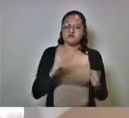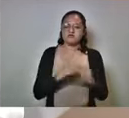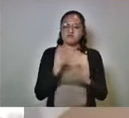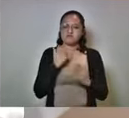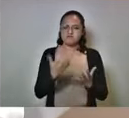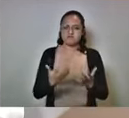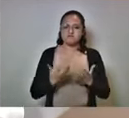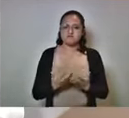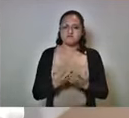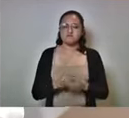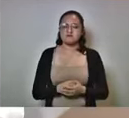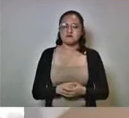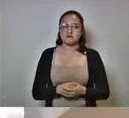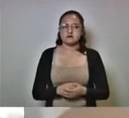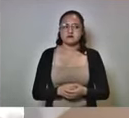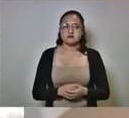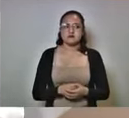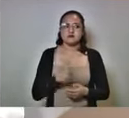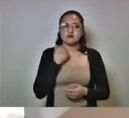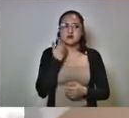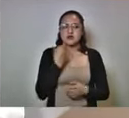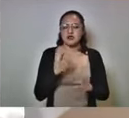propiedad y ahí desarrollar